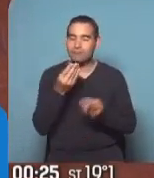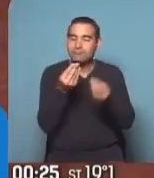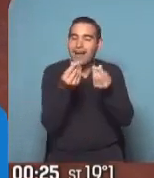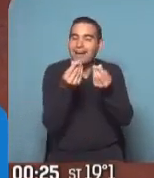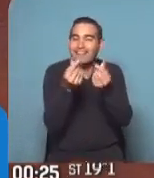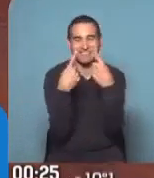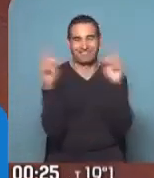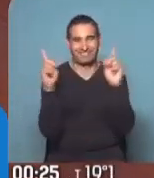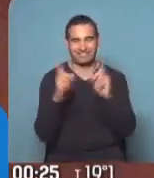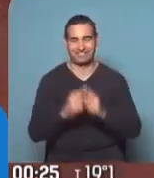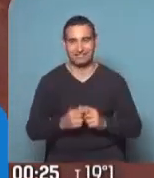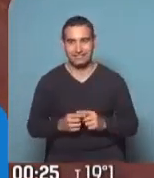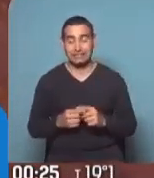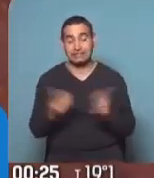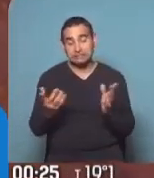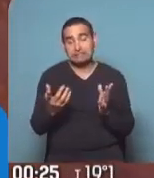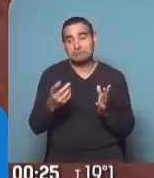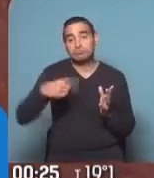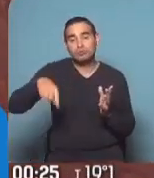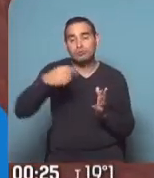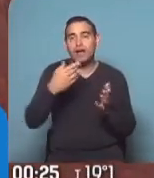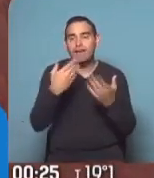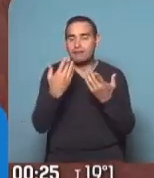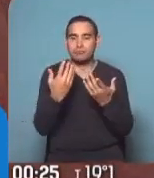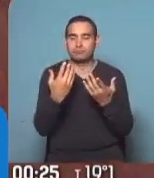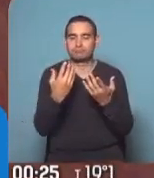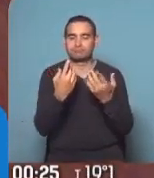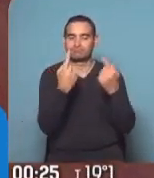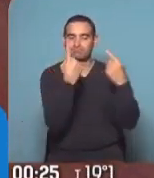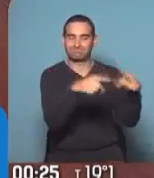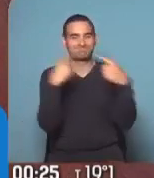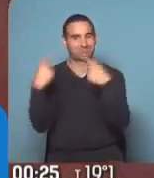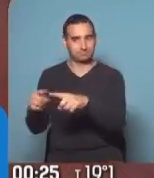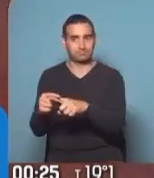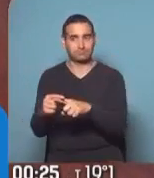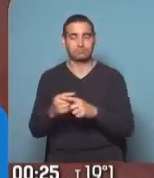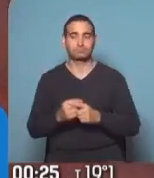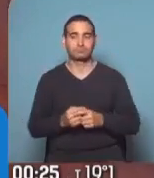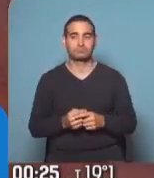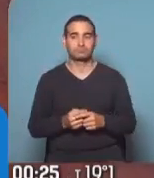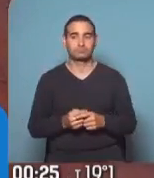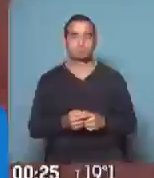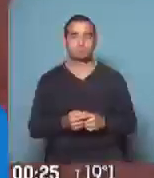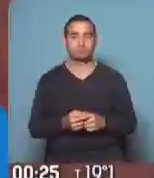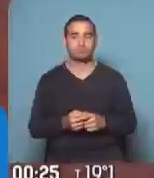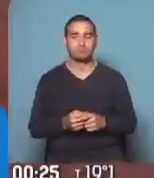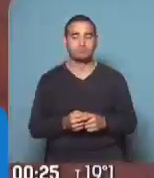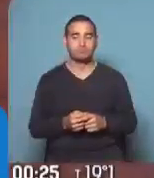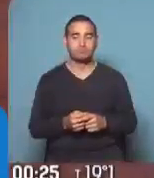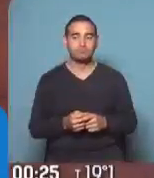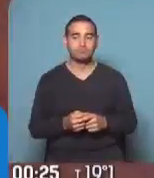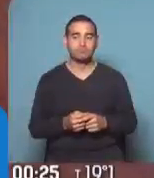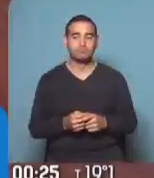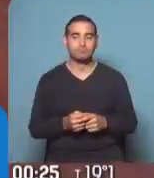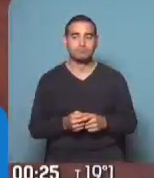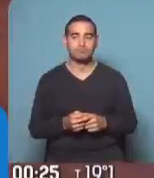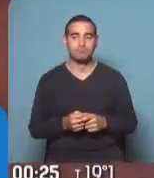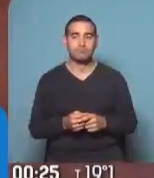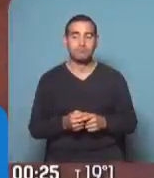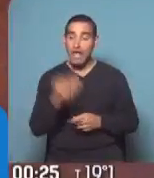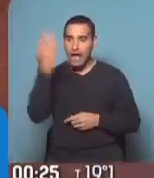diferente. Con lo cual, estamos hablando de dos mundos distintos. A partir de la reconversión argentina, hubo mucha